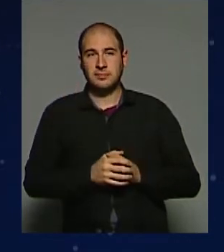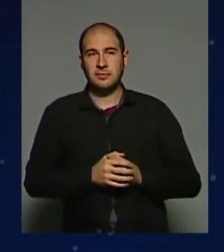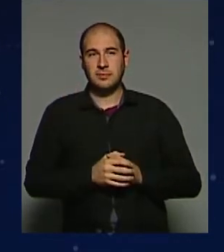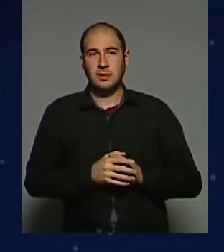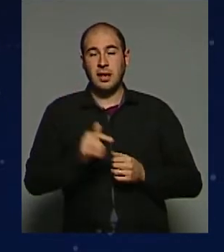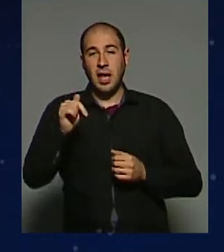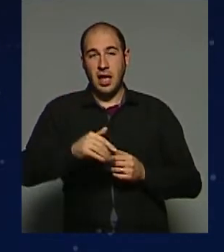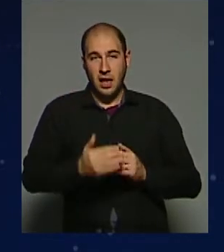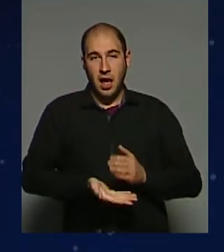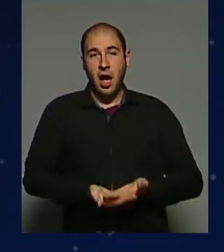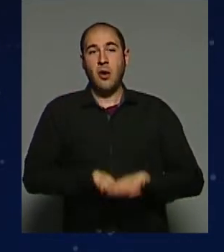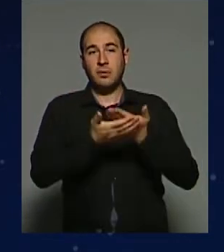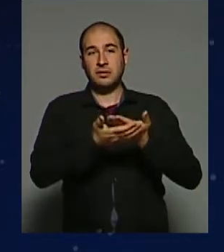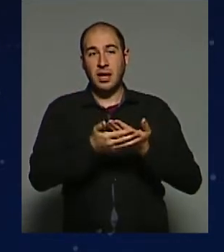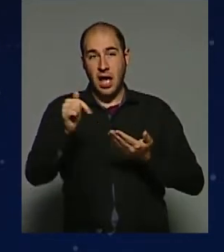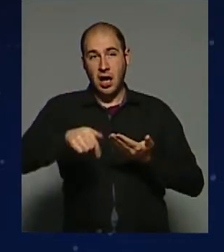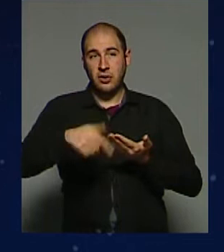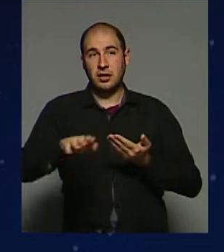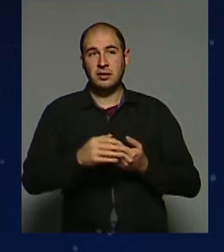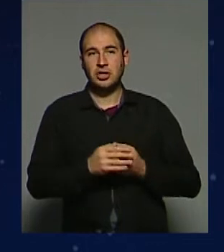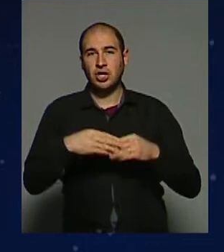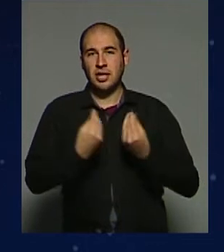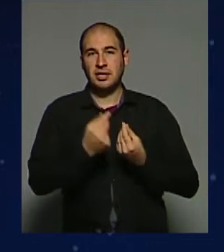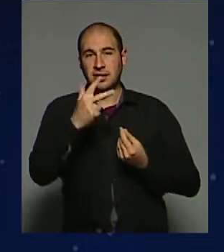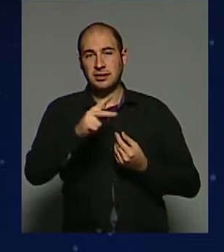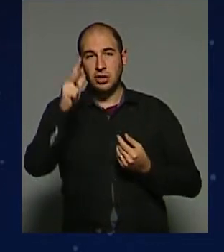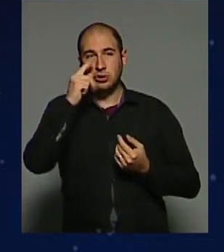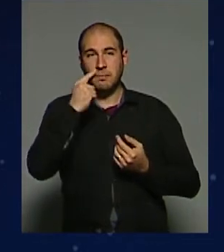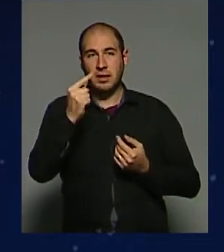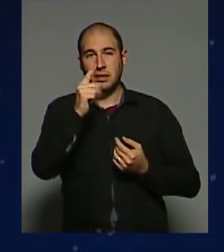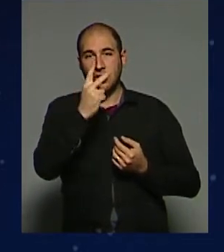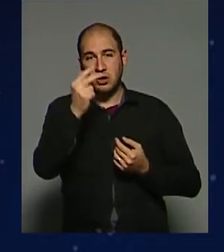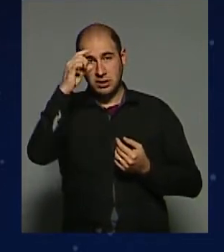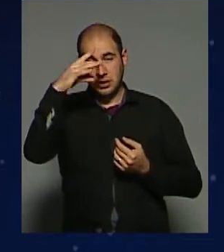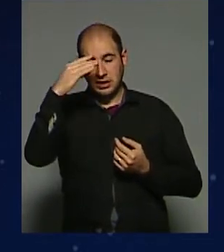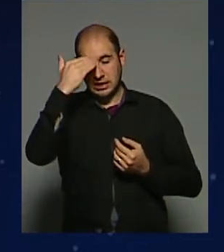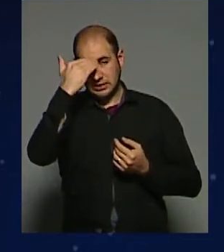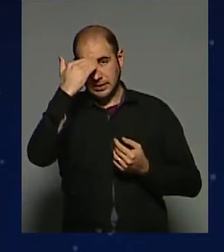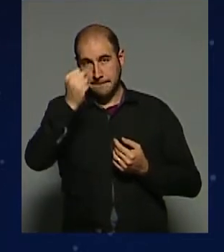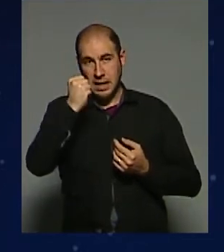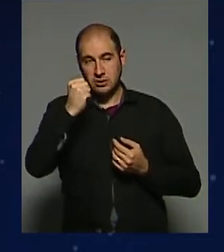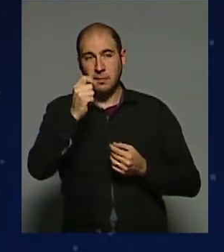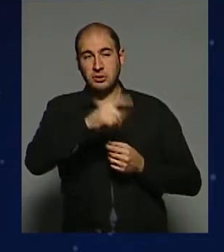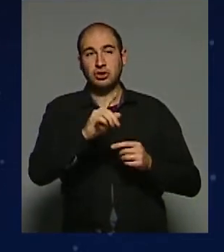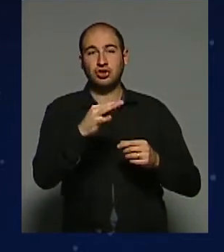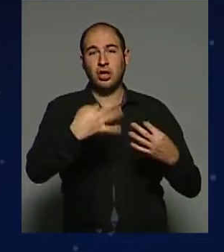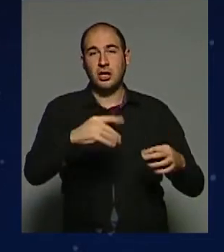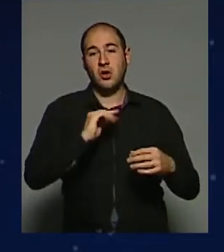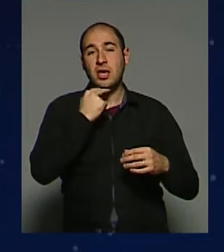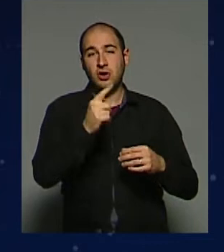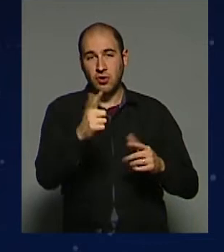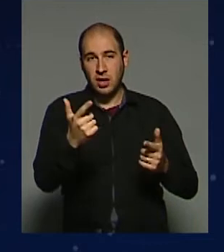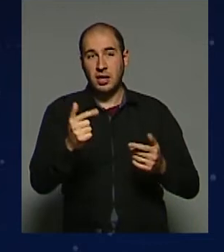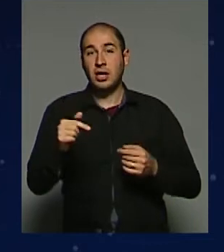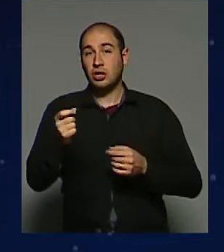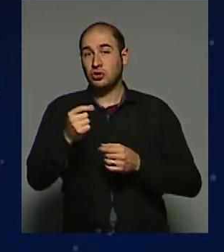29.856 pesos y ya pasaría a partir de ahora a lo que son 38.215 pesos, al menos para solteros sin hijos. En los cuanto, que